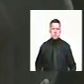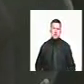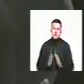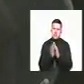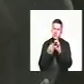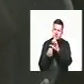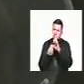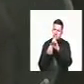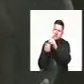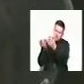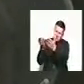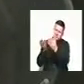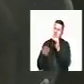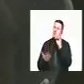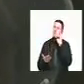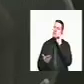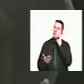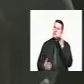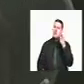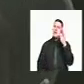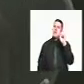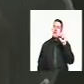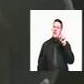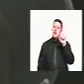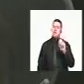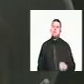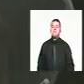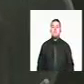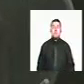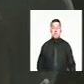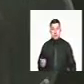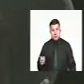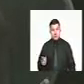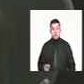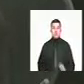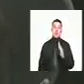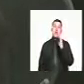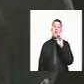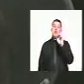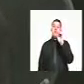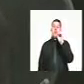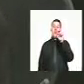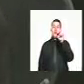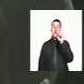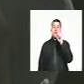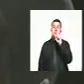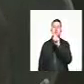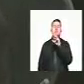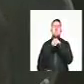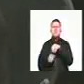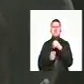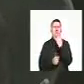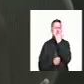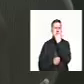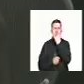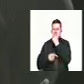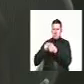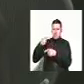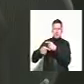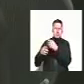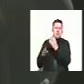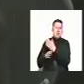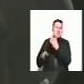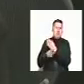partidarios liberales, escuchemos a la senadora Tania. Lo que en el Bronx venía ocurriendo es el resultado de la